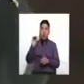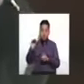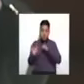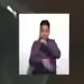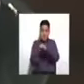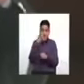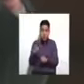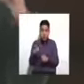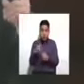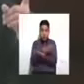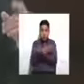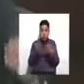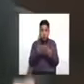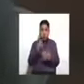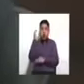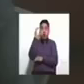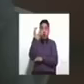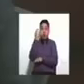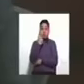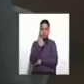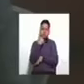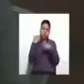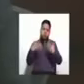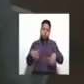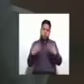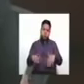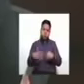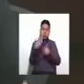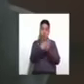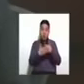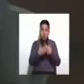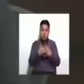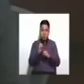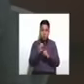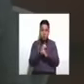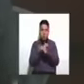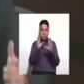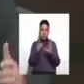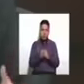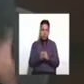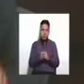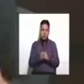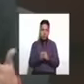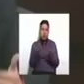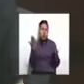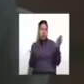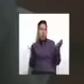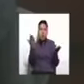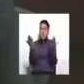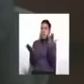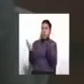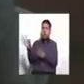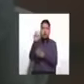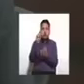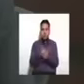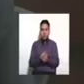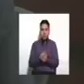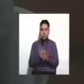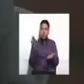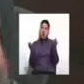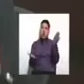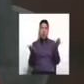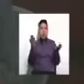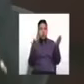también dijo que Colombia era ejemplar en el contexto regional. Claro, los compara con todos. No, comparémonos con los que nos debemos